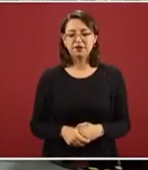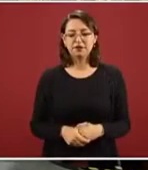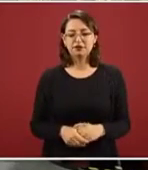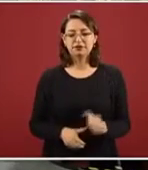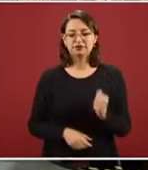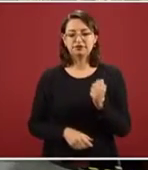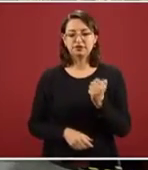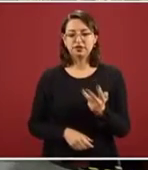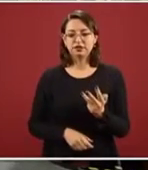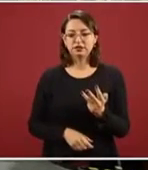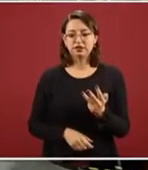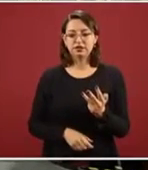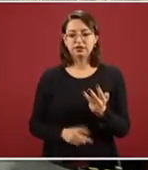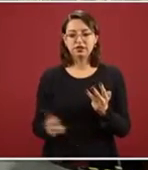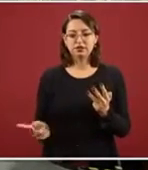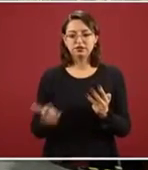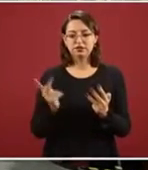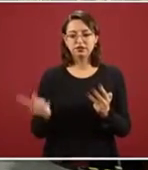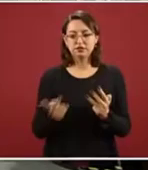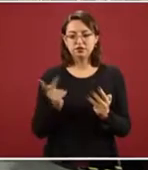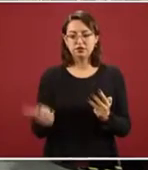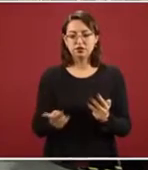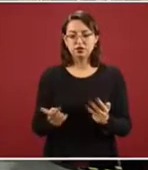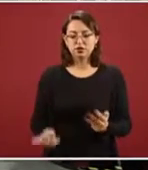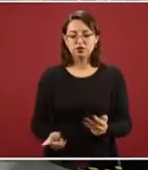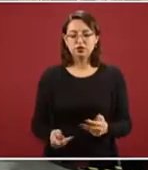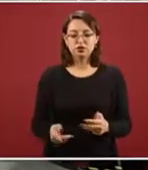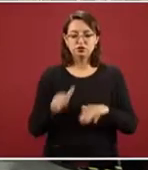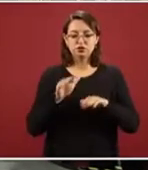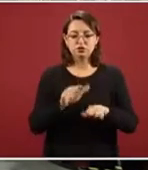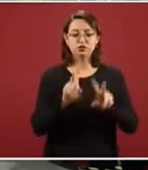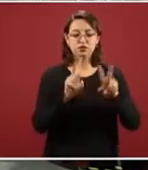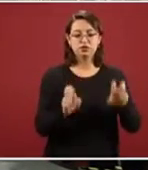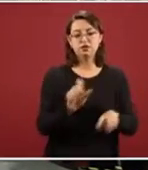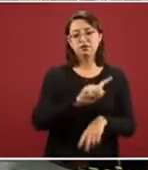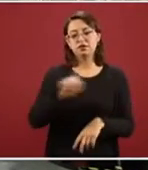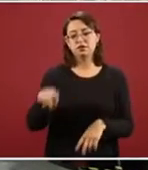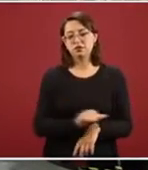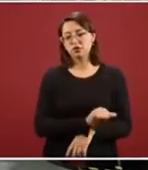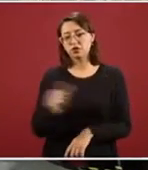tres sobre el tema. Luego voy a dar a conocer una información